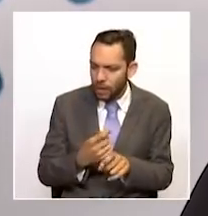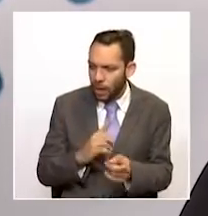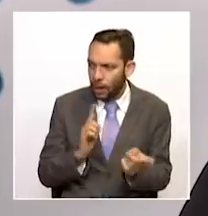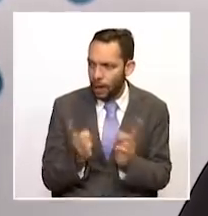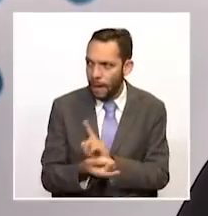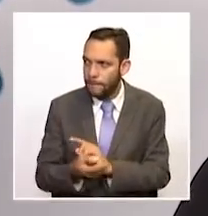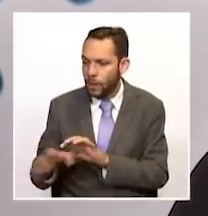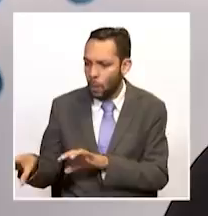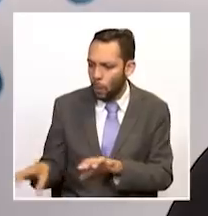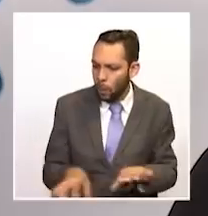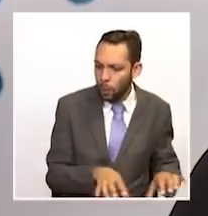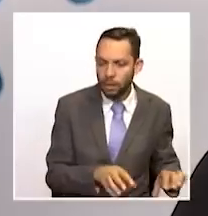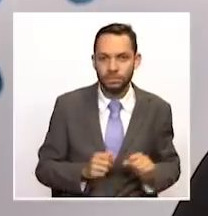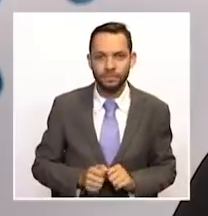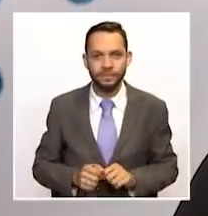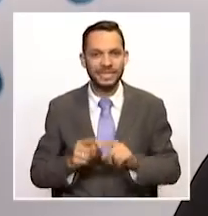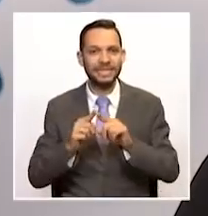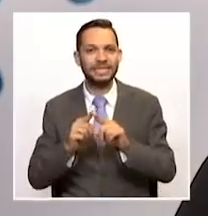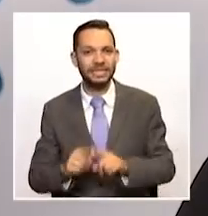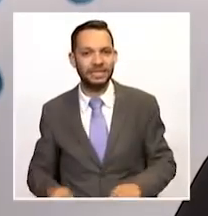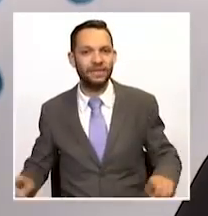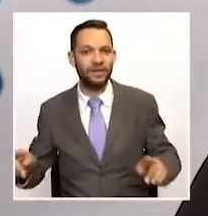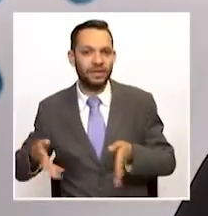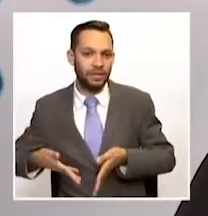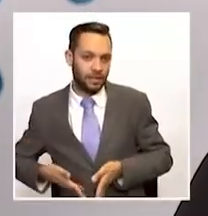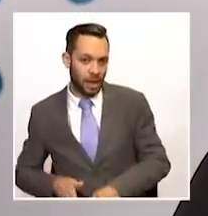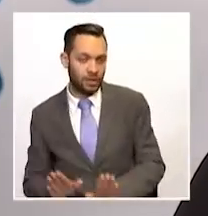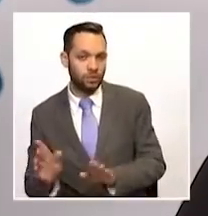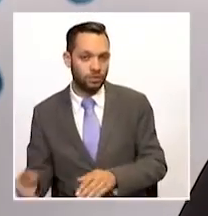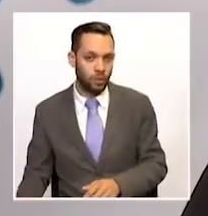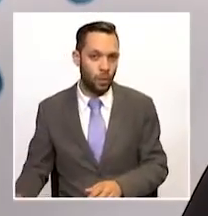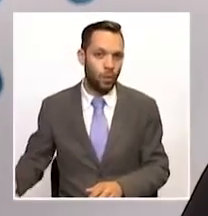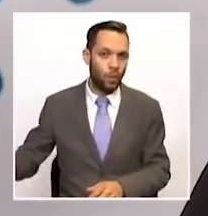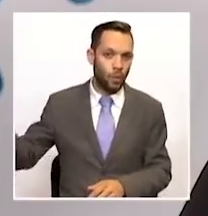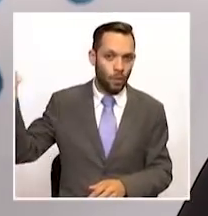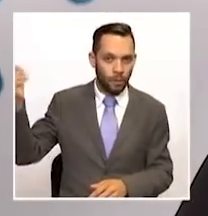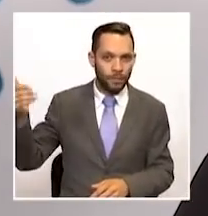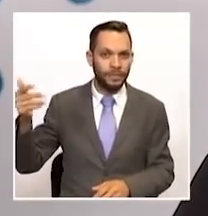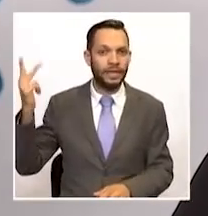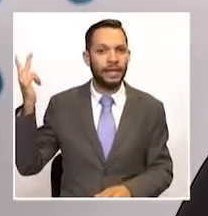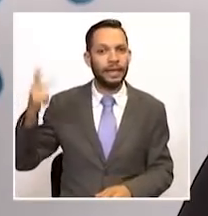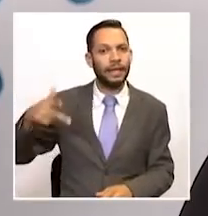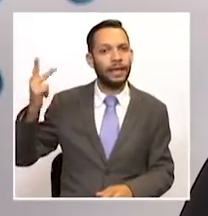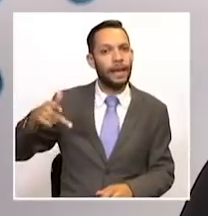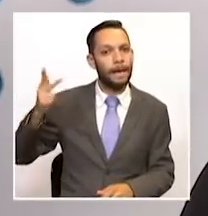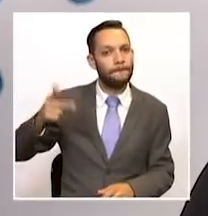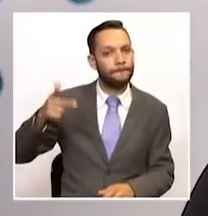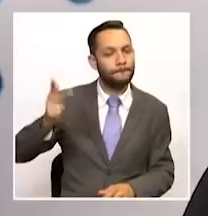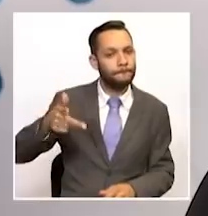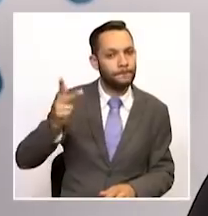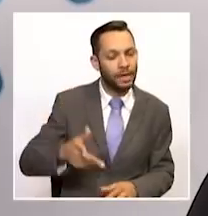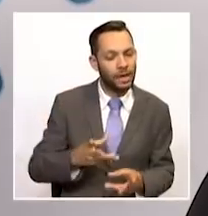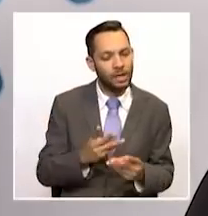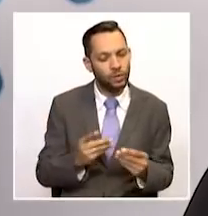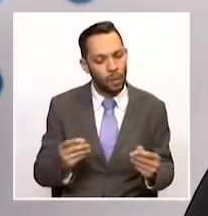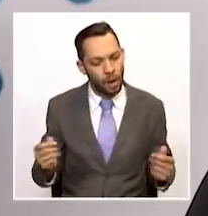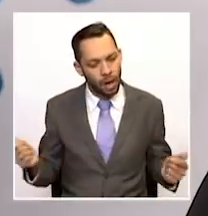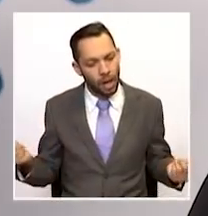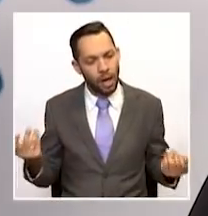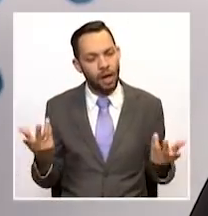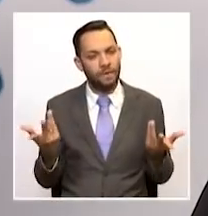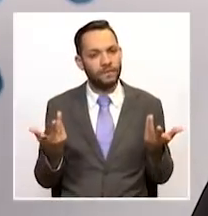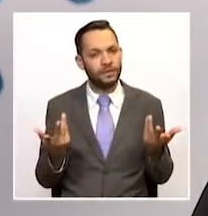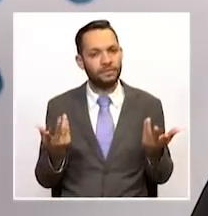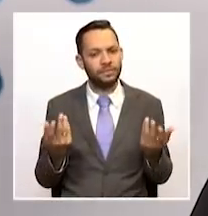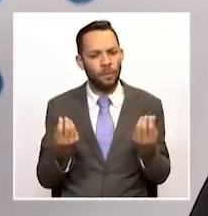diferente en cambio cuando uno nació con ella es que uno tiene que caminar despacio y hacer las cosas despacio cuando hace mucho